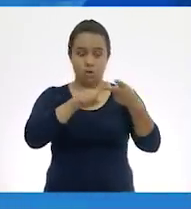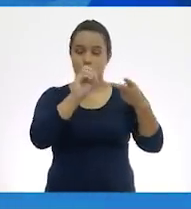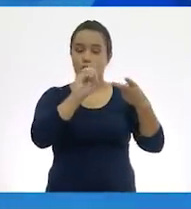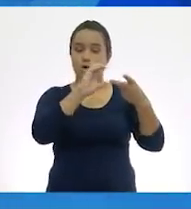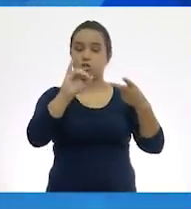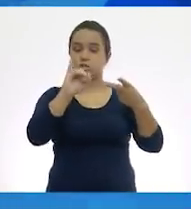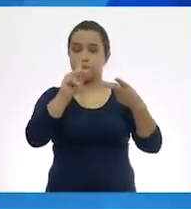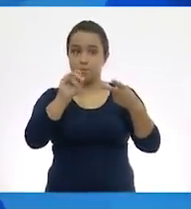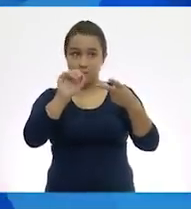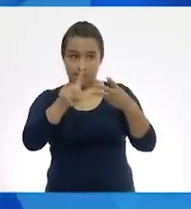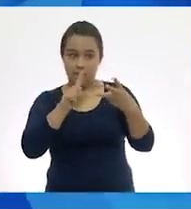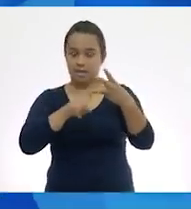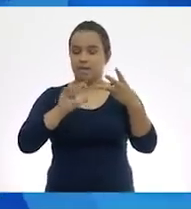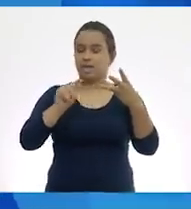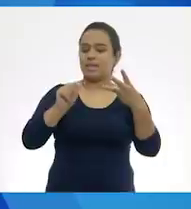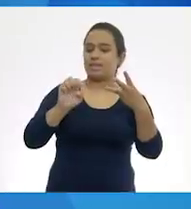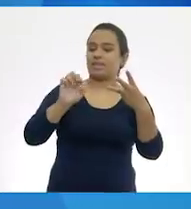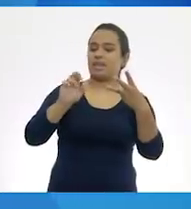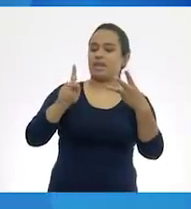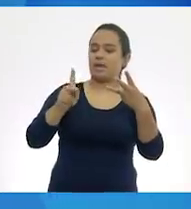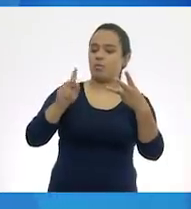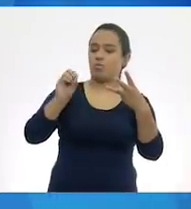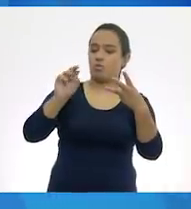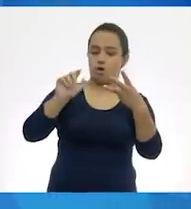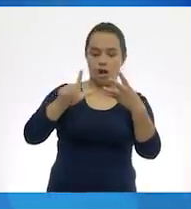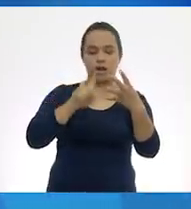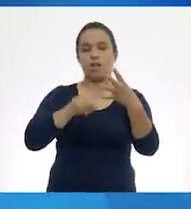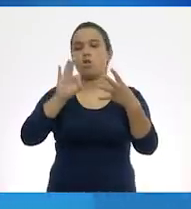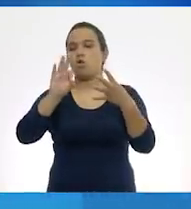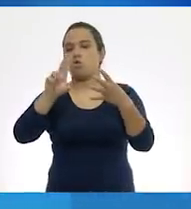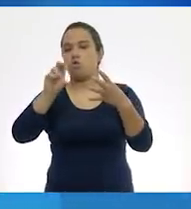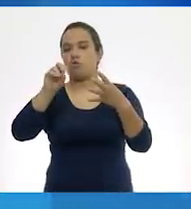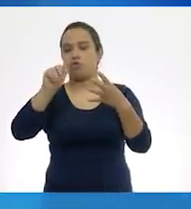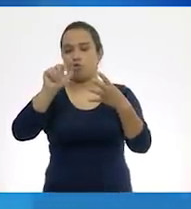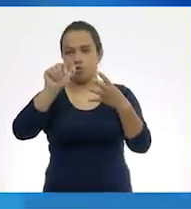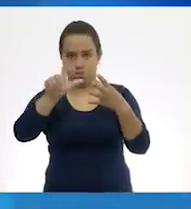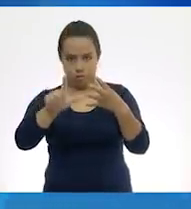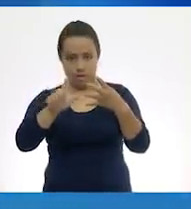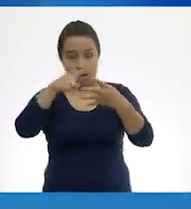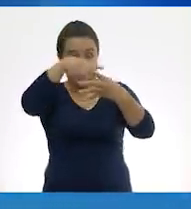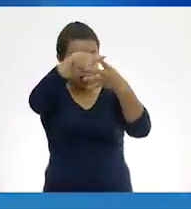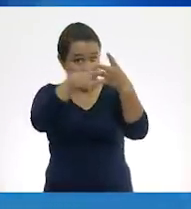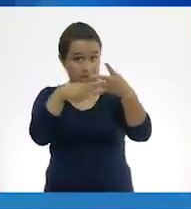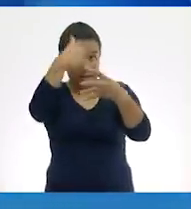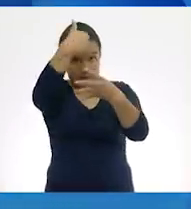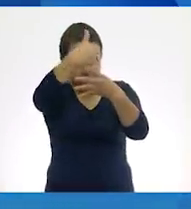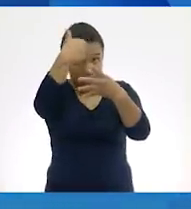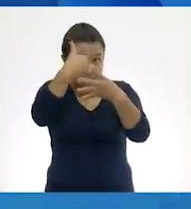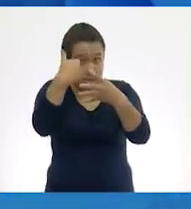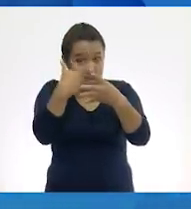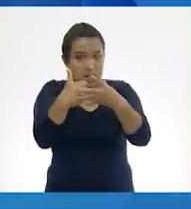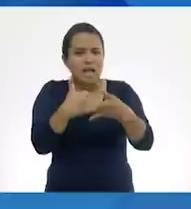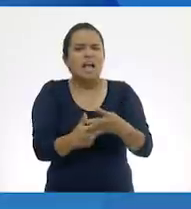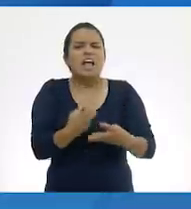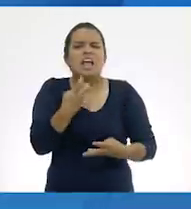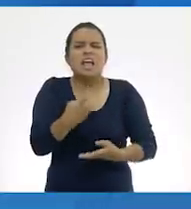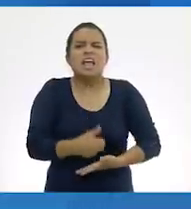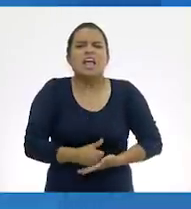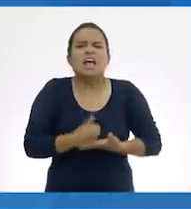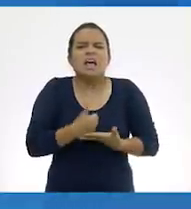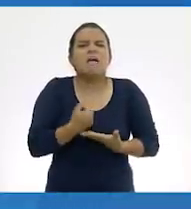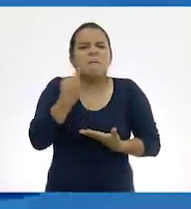occipital, el temporal y el frontal. Ya. Cada uno de ellos nos va a ayudar